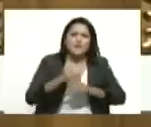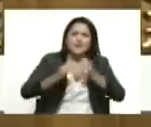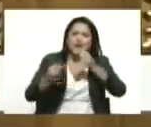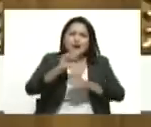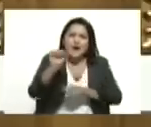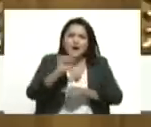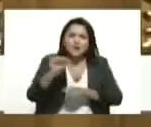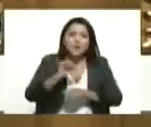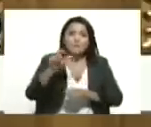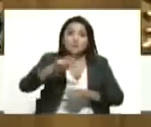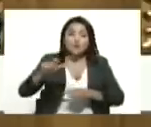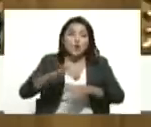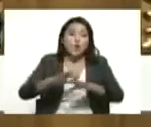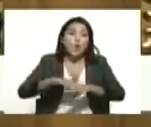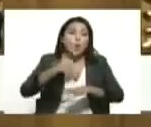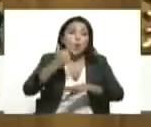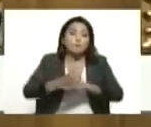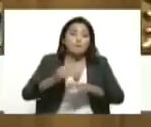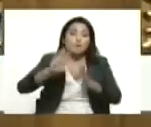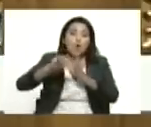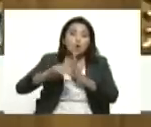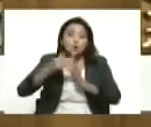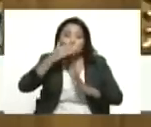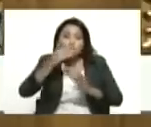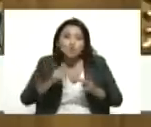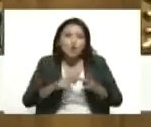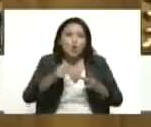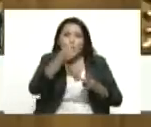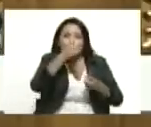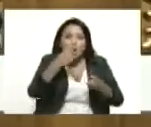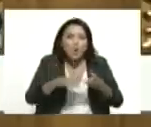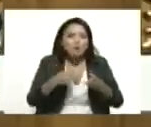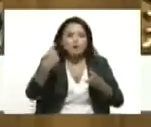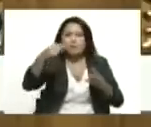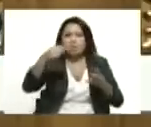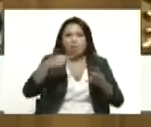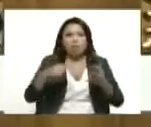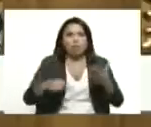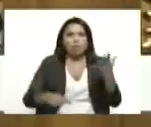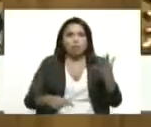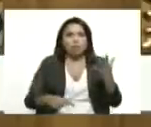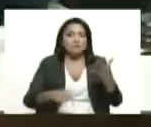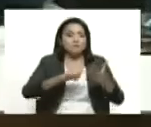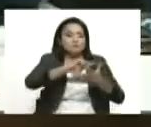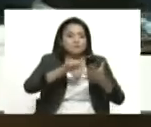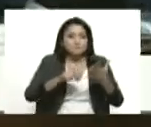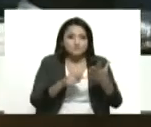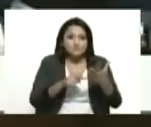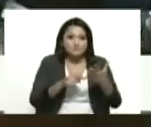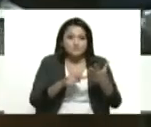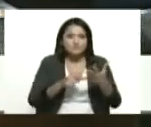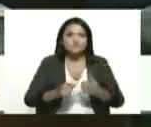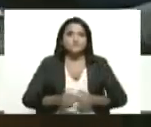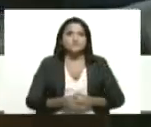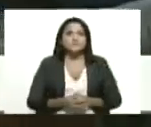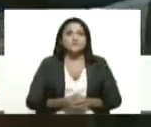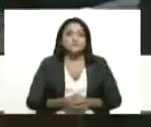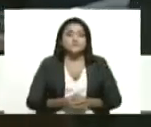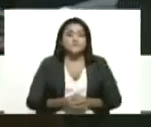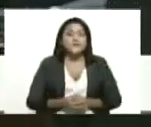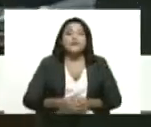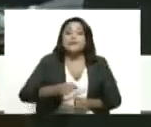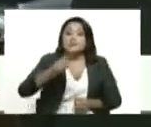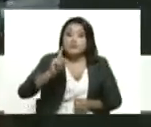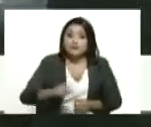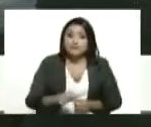extranjeras vinculadas con delitos cometidos contra el patrimonio público y el tráfico ilícito de sustancias psicotrópicas y estupefacientes, así como